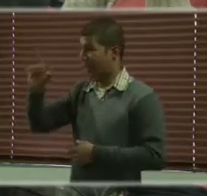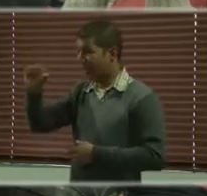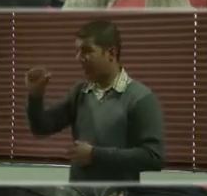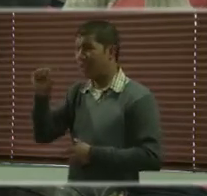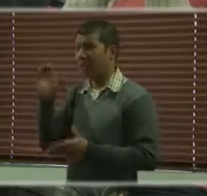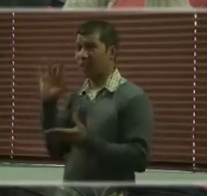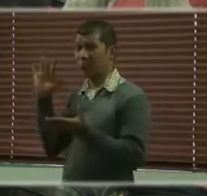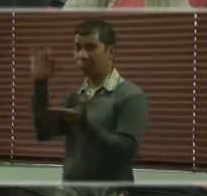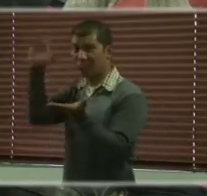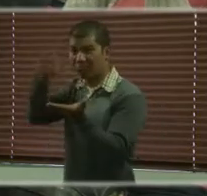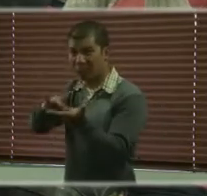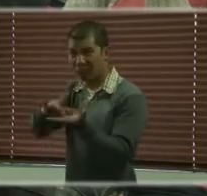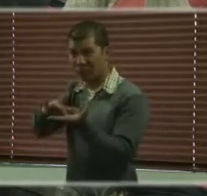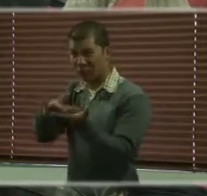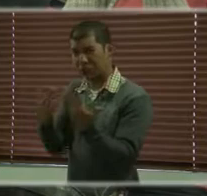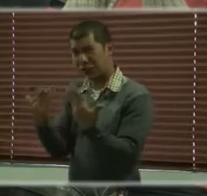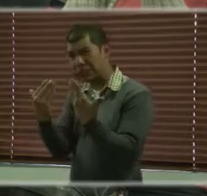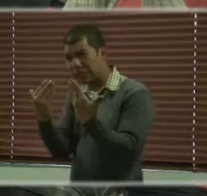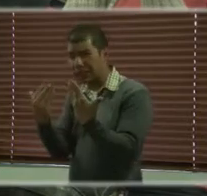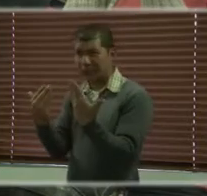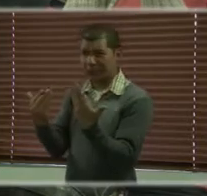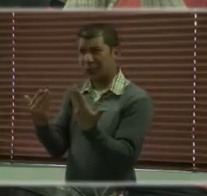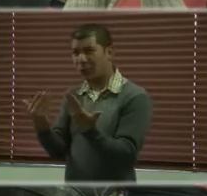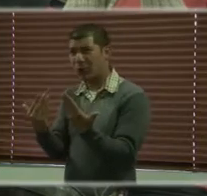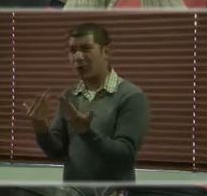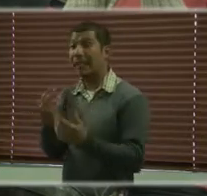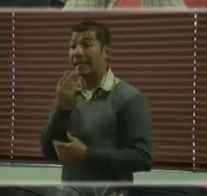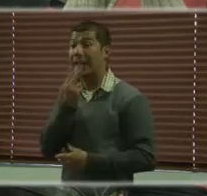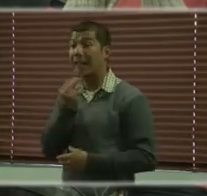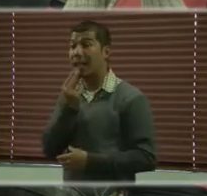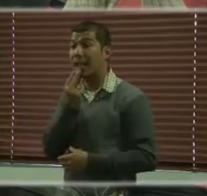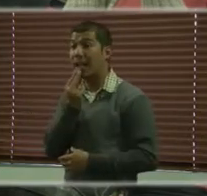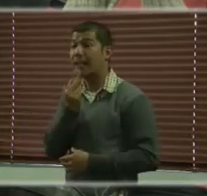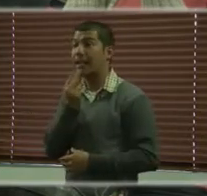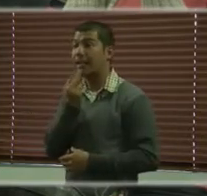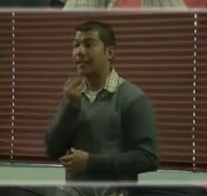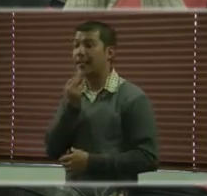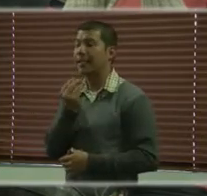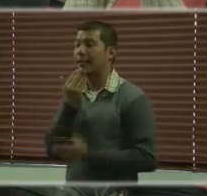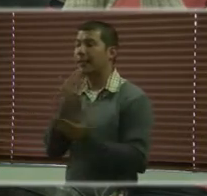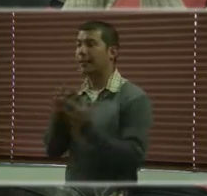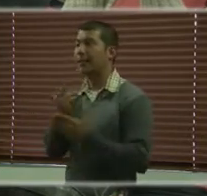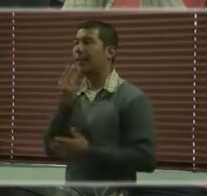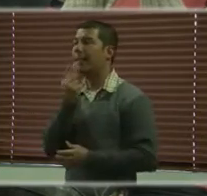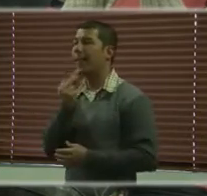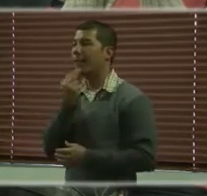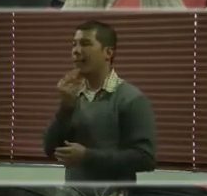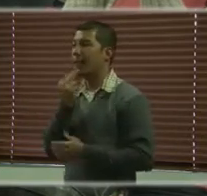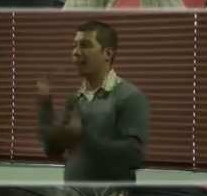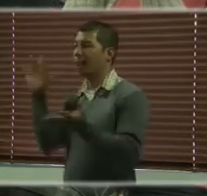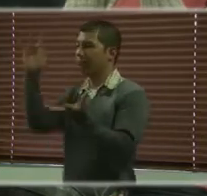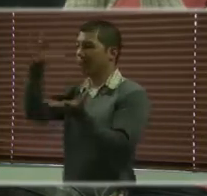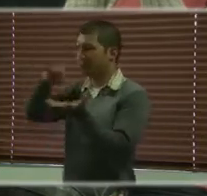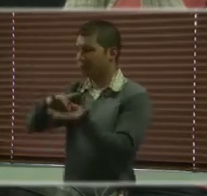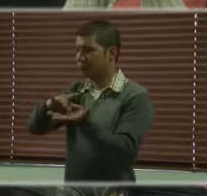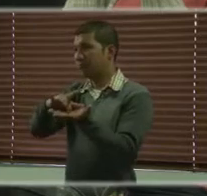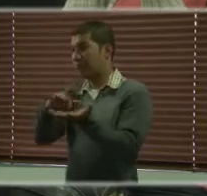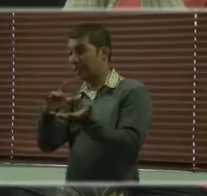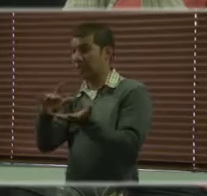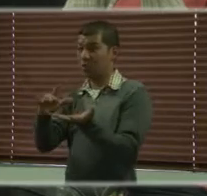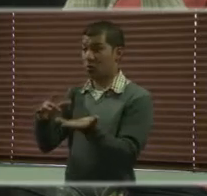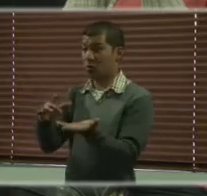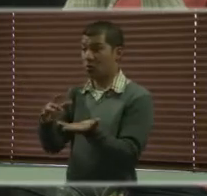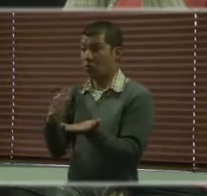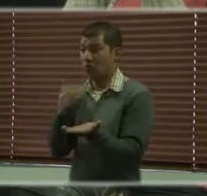saber si eso realmente es Útil para el comité que les aporta si es beneficioso si vale la pena hacerlo en primer lugar Y